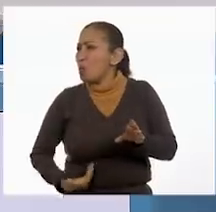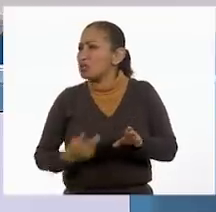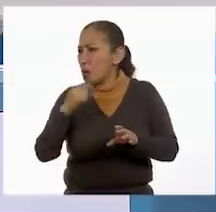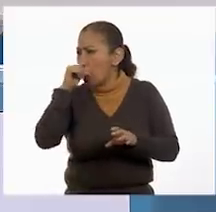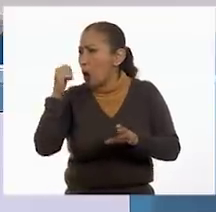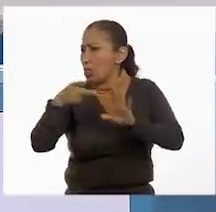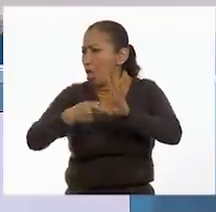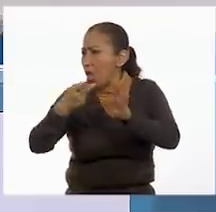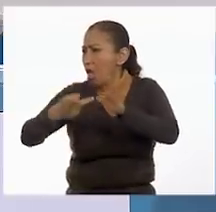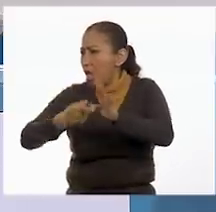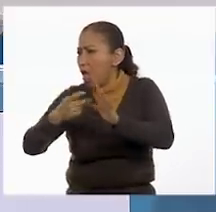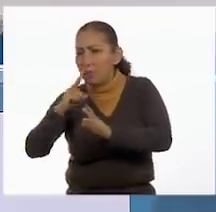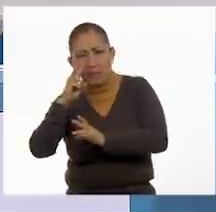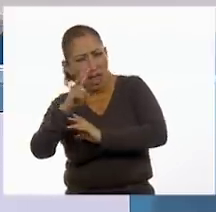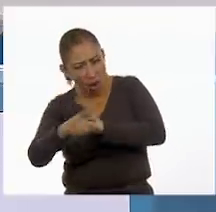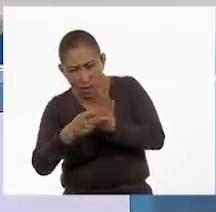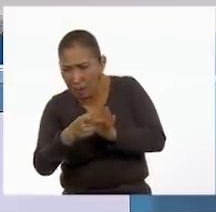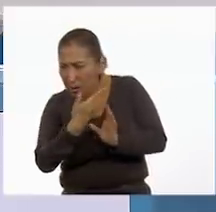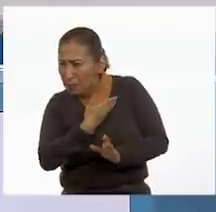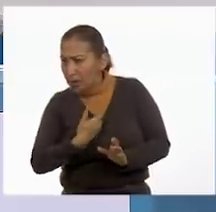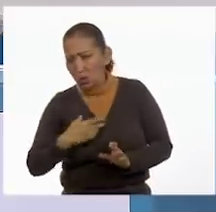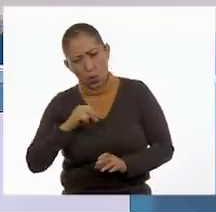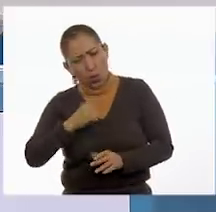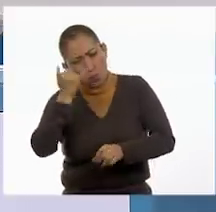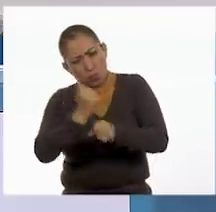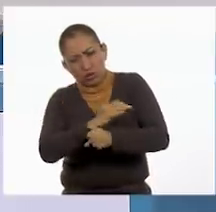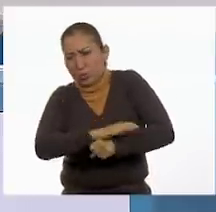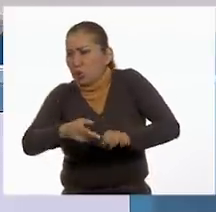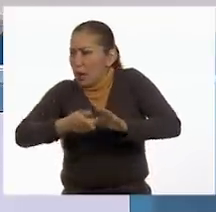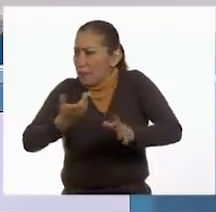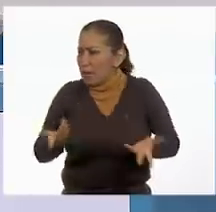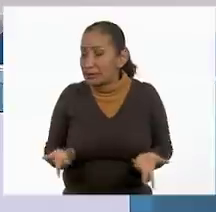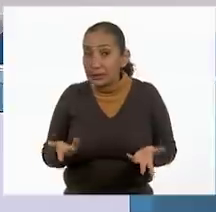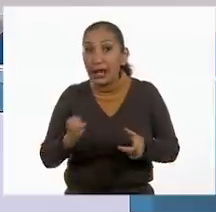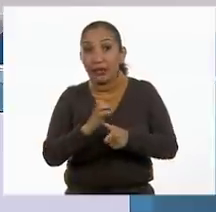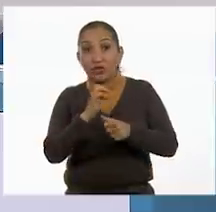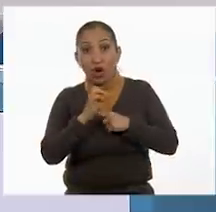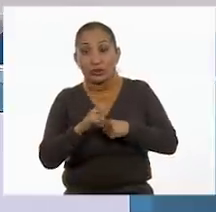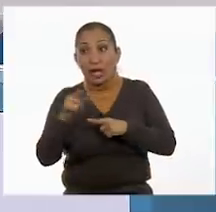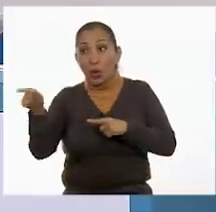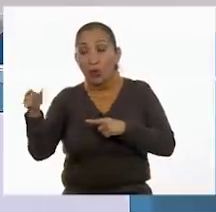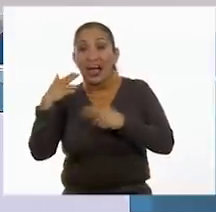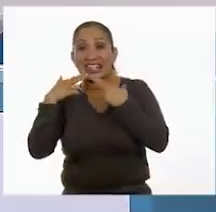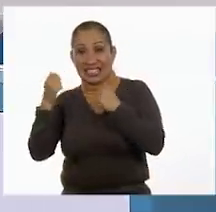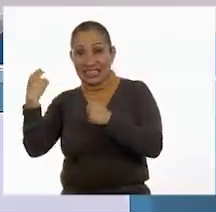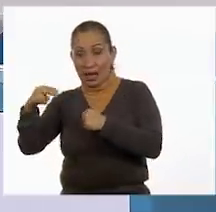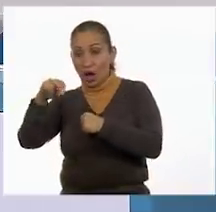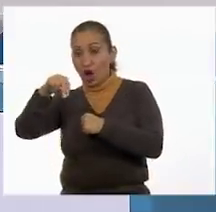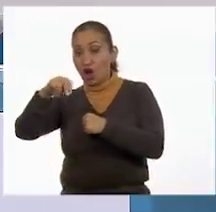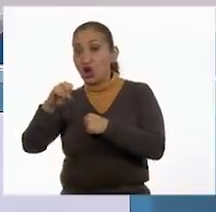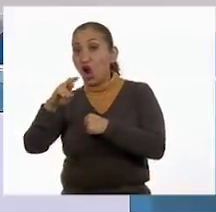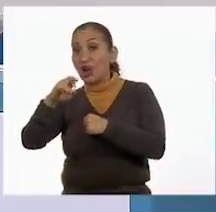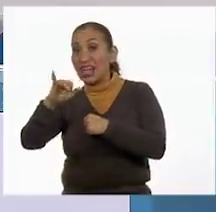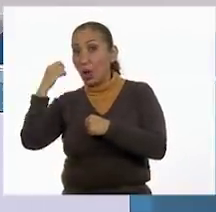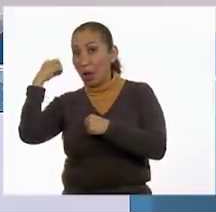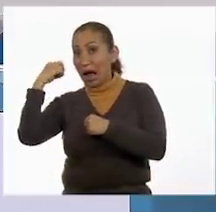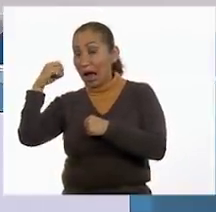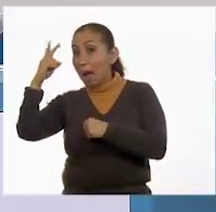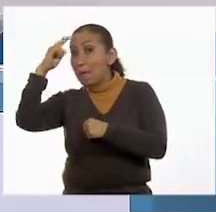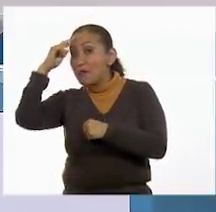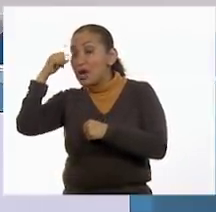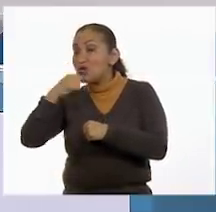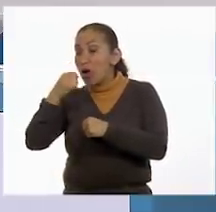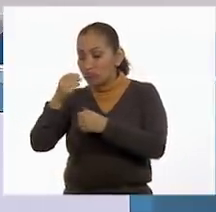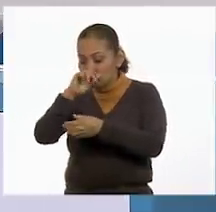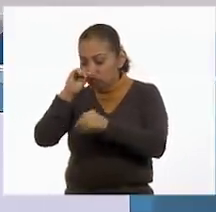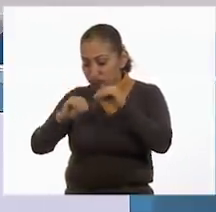esta situación les resultaba completamente insoportable. Entonces, desde su hacienda llamada La Noria, en Oaxaca, Porfirio Díaz